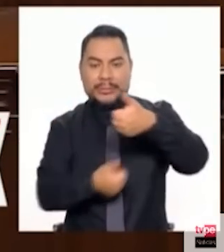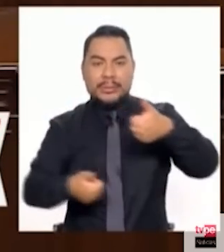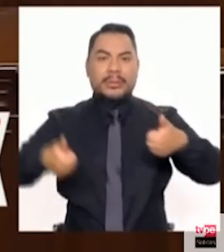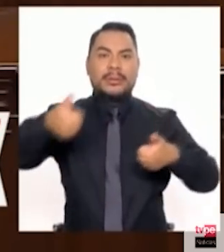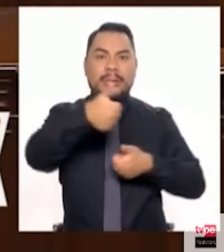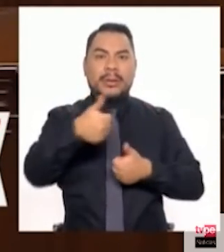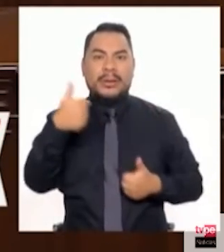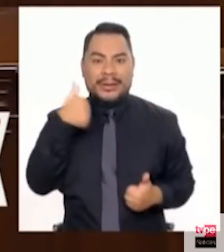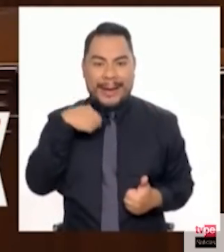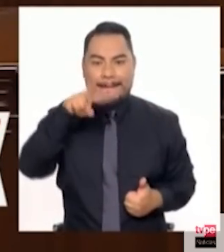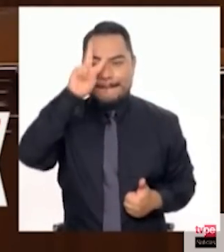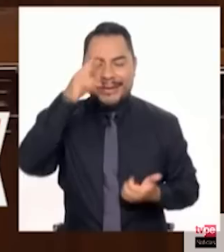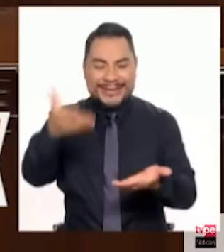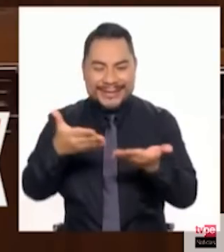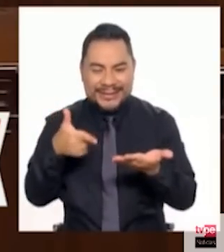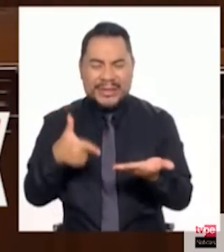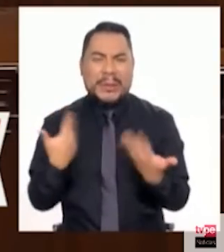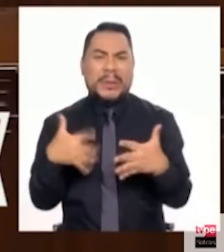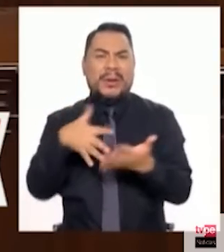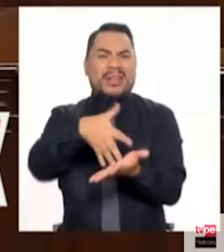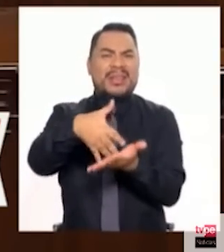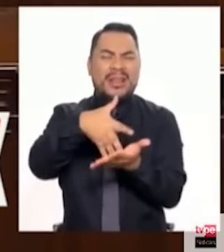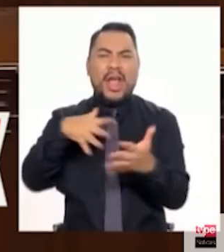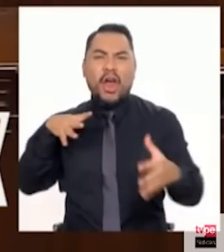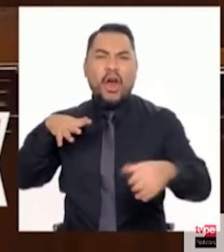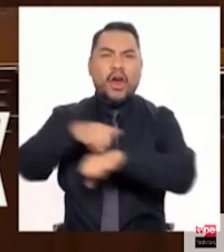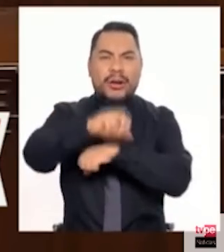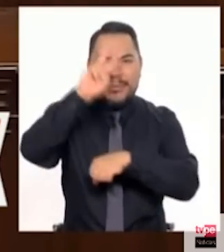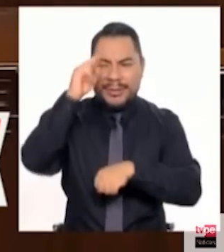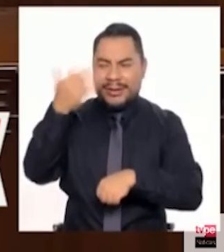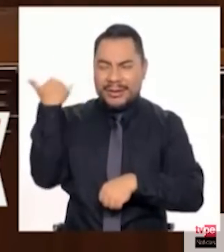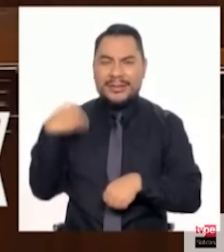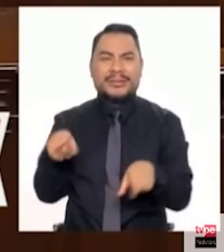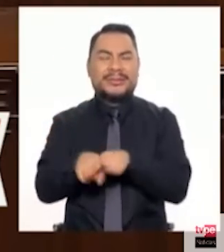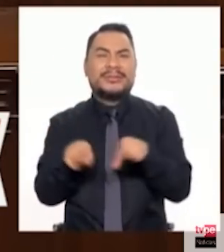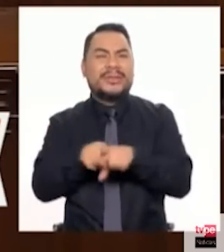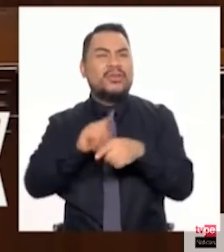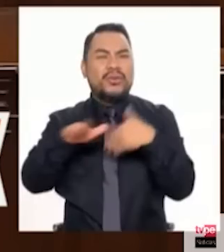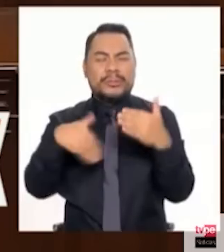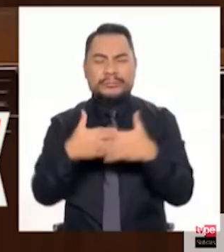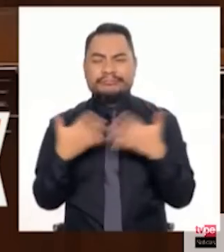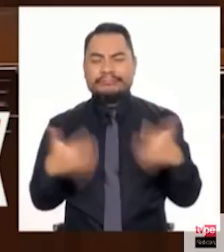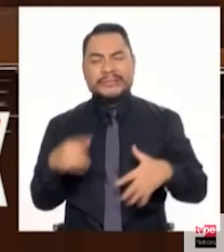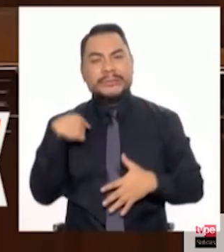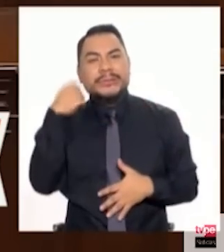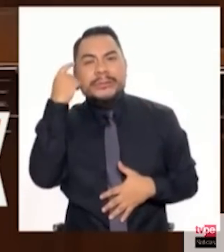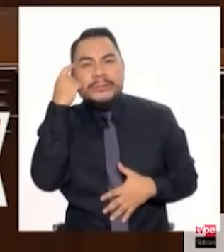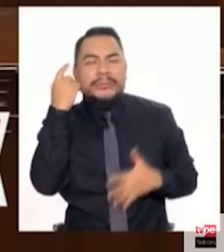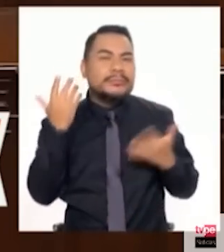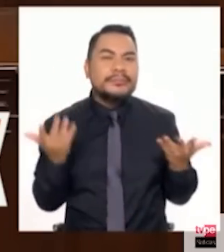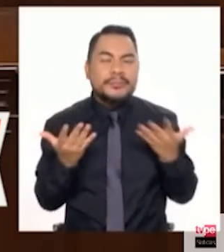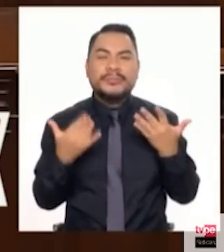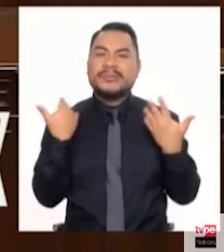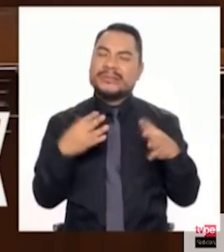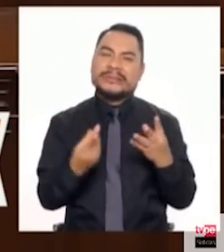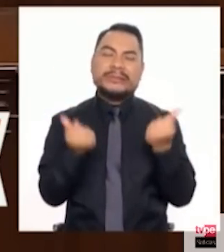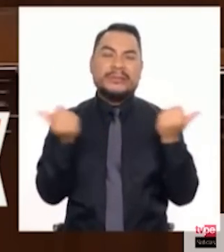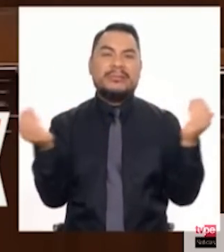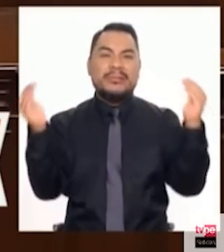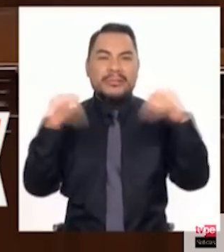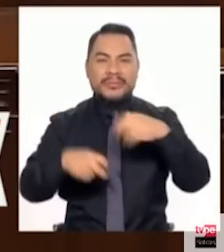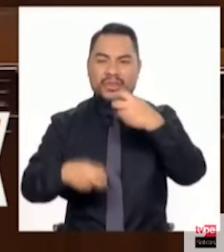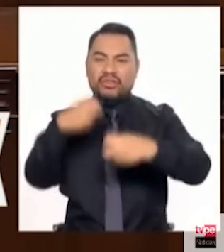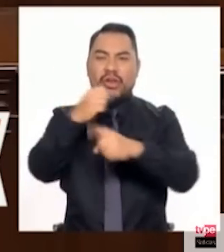ruido tras el golpe de estado la situación nacional derivó rápidamente en una grave